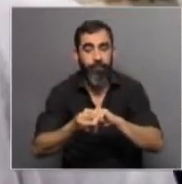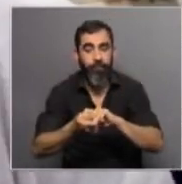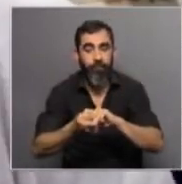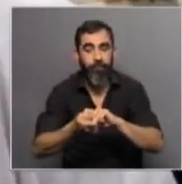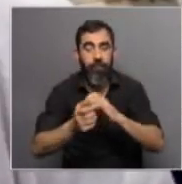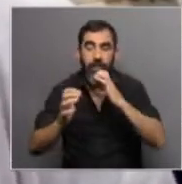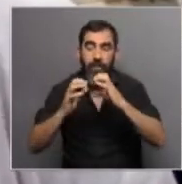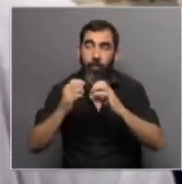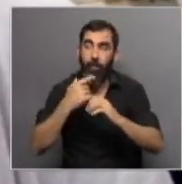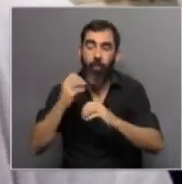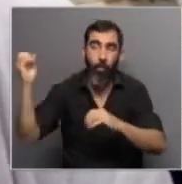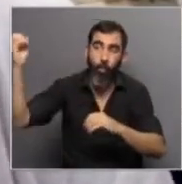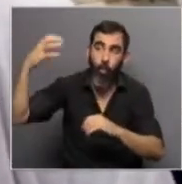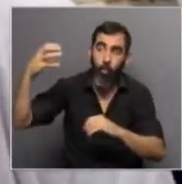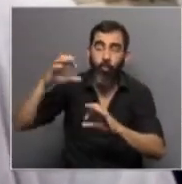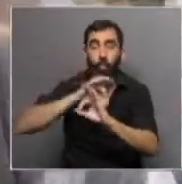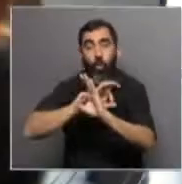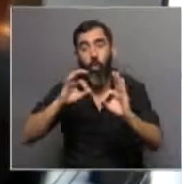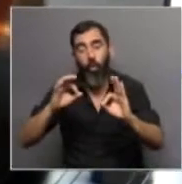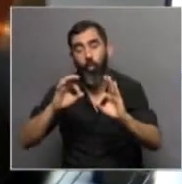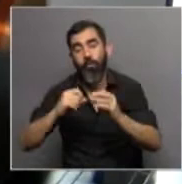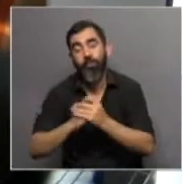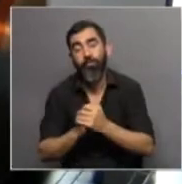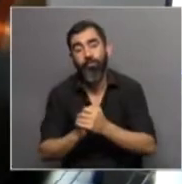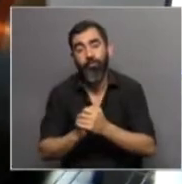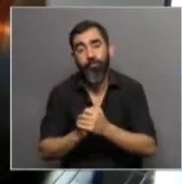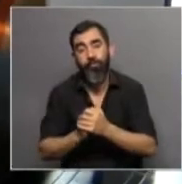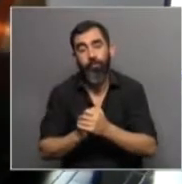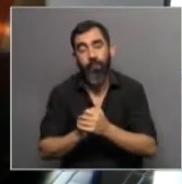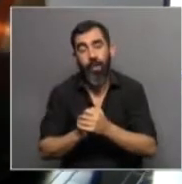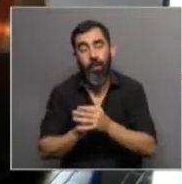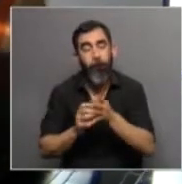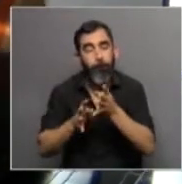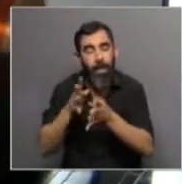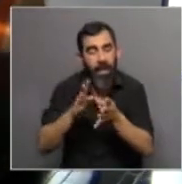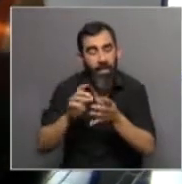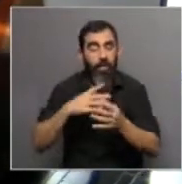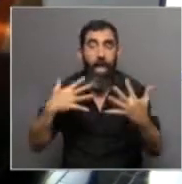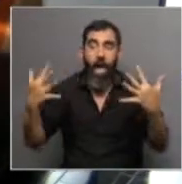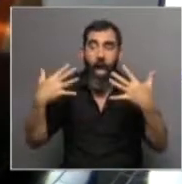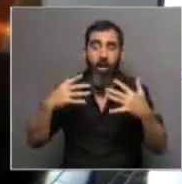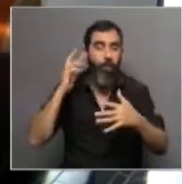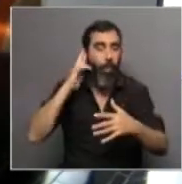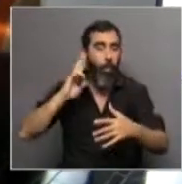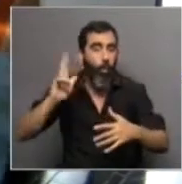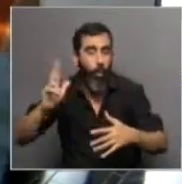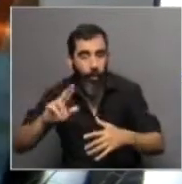energía lumínica, o en estímulos o en las ondas mecánicas del aire, por el sonido, o